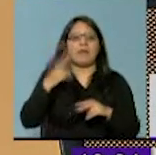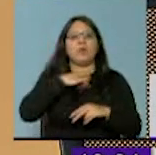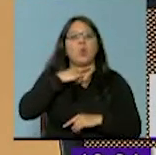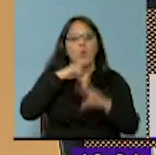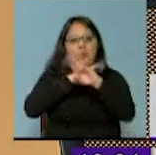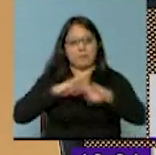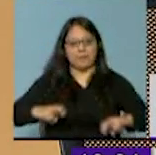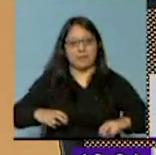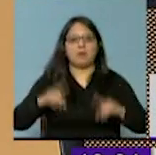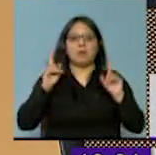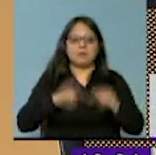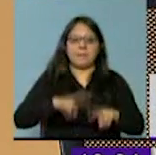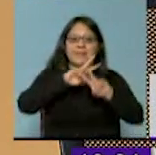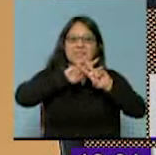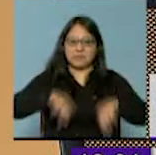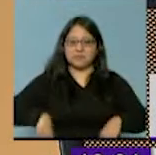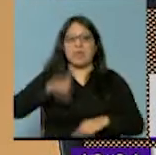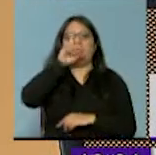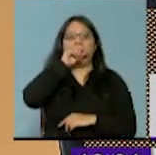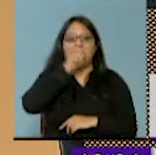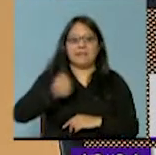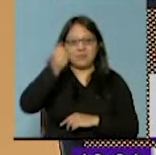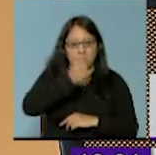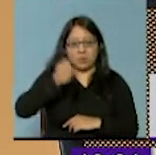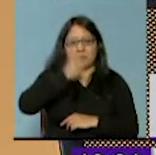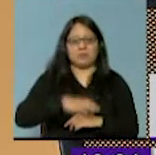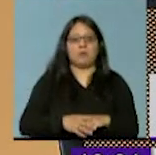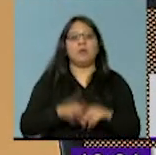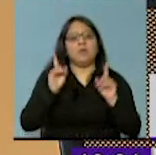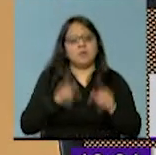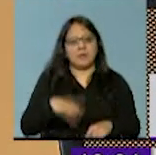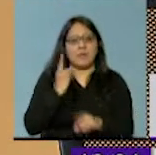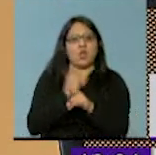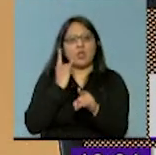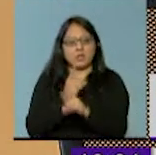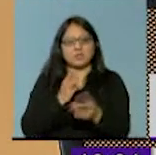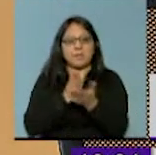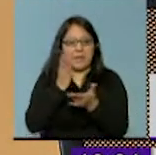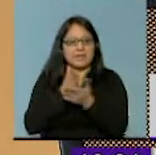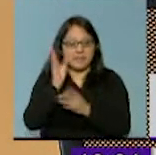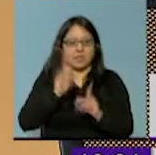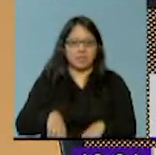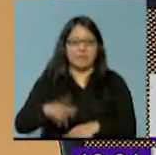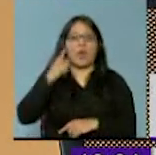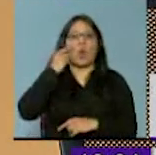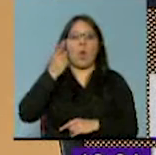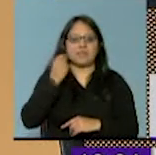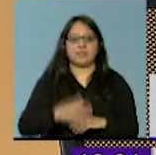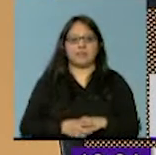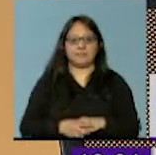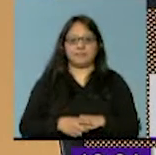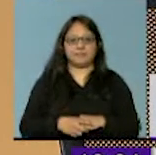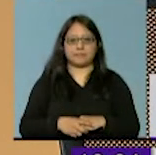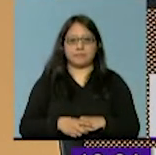A los que nos siguen en Instagram, en Twitter y a quienes están siempre a través del WhatsApp. De nuevo, se volvieron